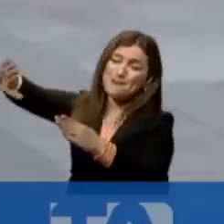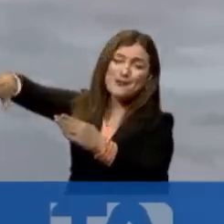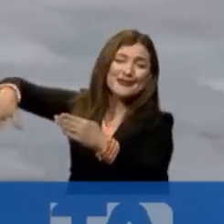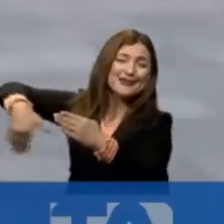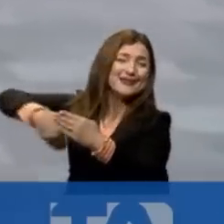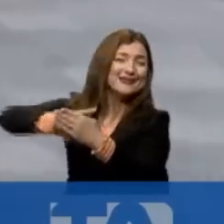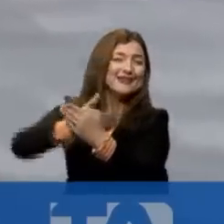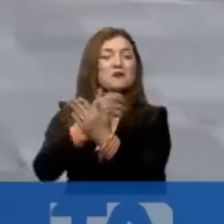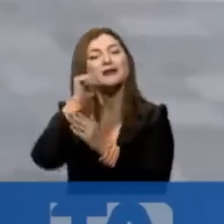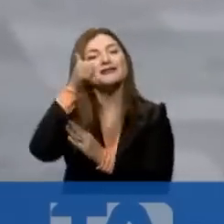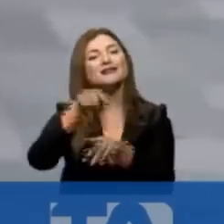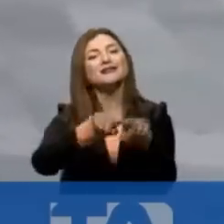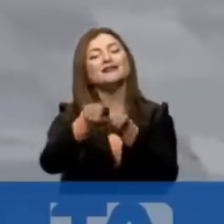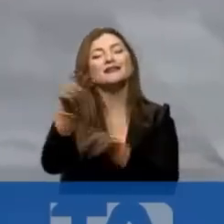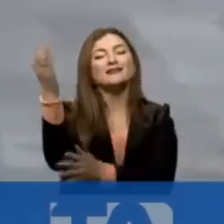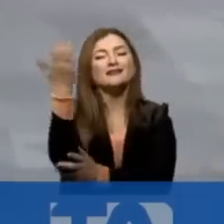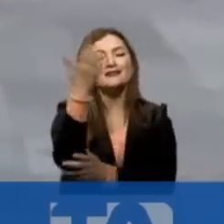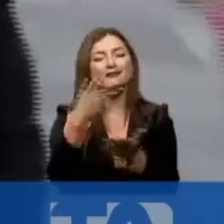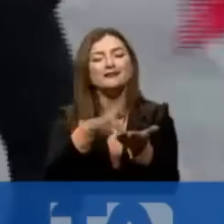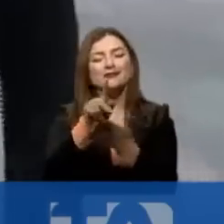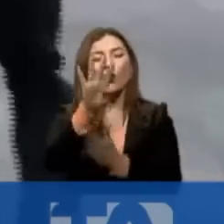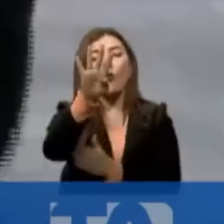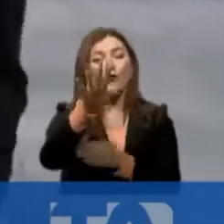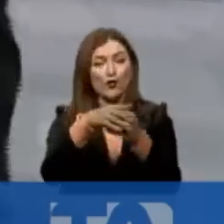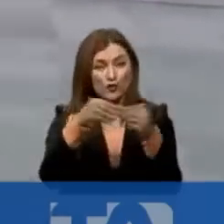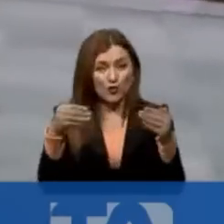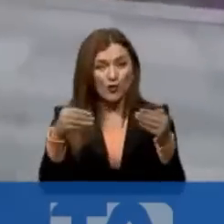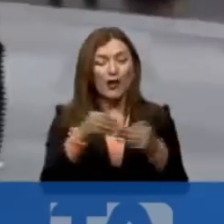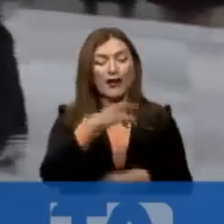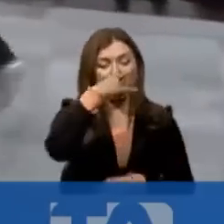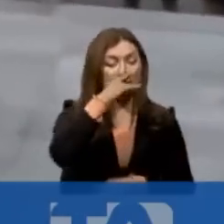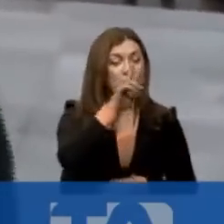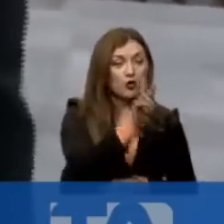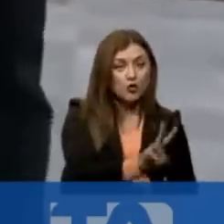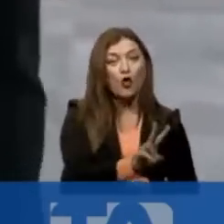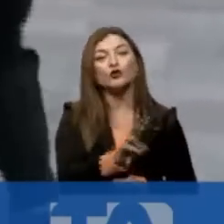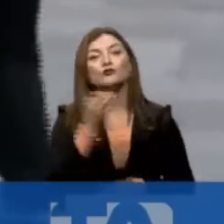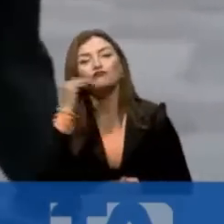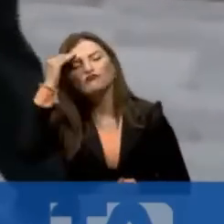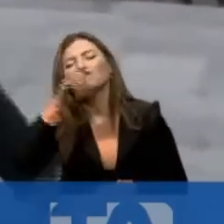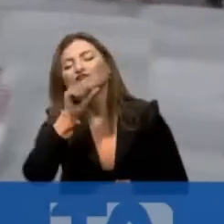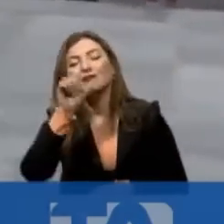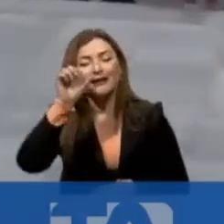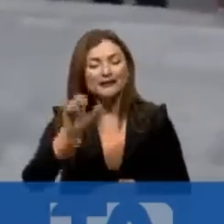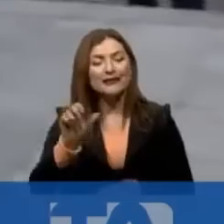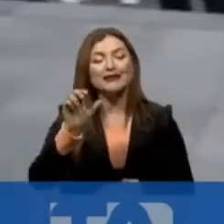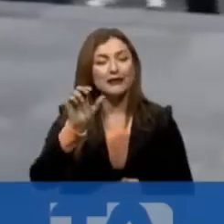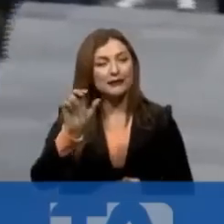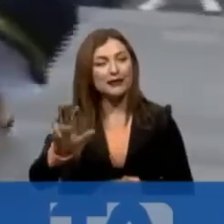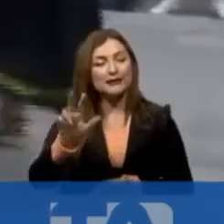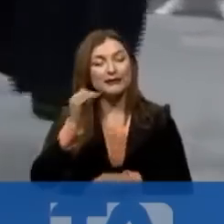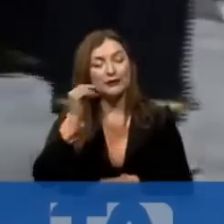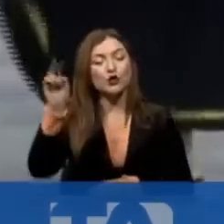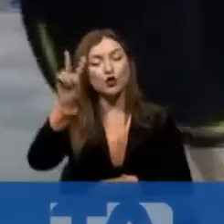de mañana la elección de reina tiene un costo de $4, 2 para niños y tercera edad en el Coliseo de Pomasqui. ¿Y el domingo va